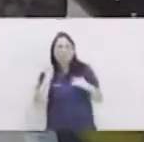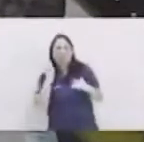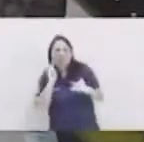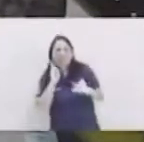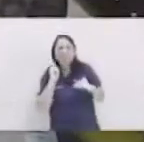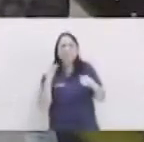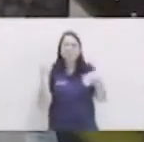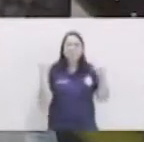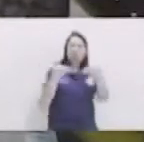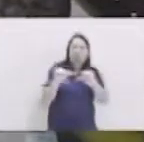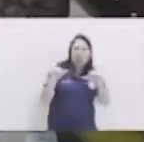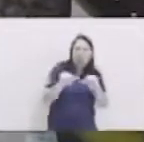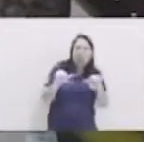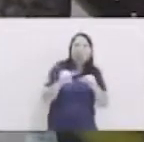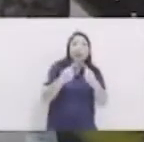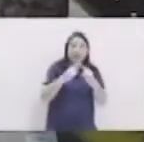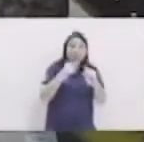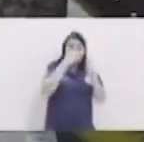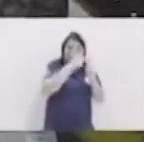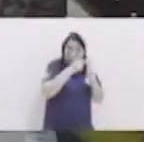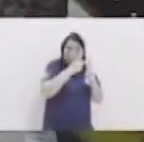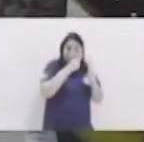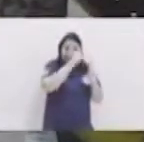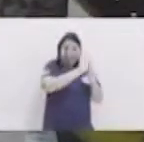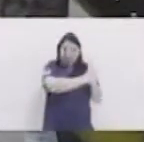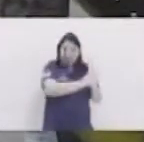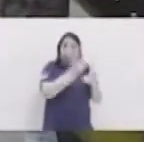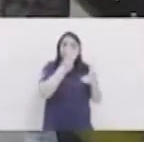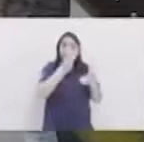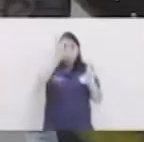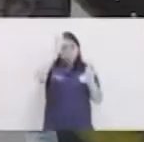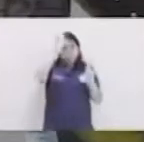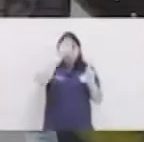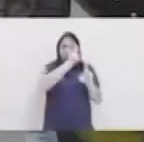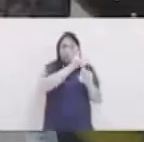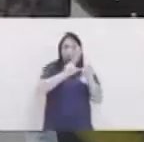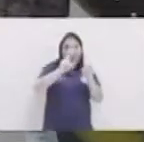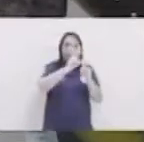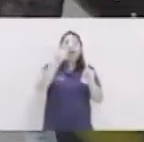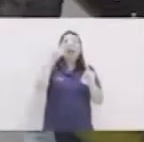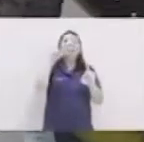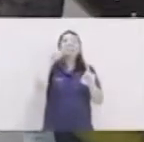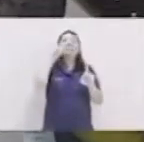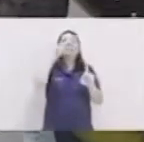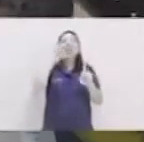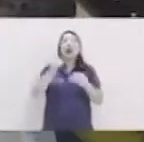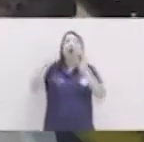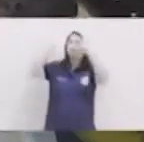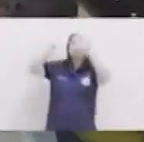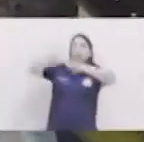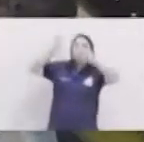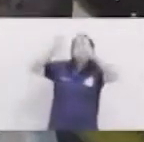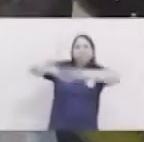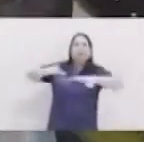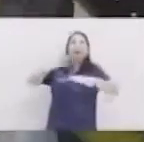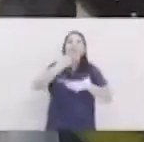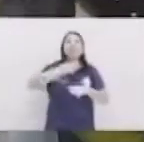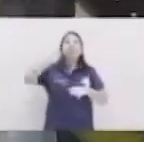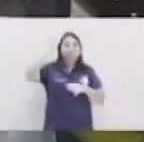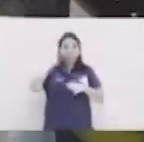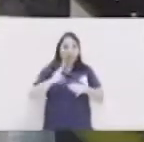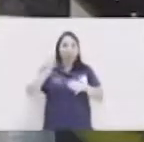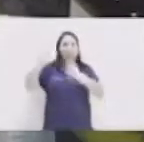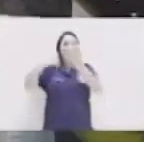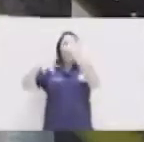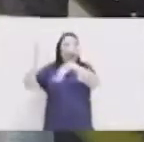para en ese momento la cultura azteca, la guerra era una forma de exaltar a su Dios. Sí, pues esa era la manera en que ellos, pues,